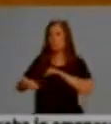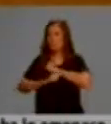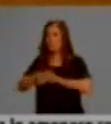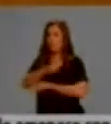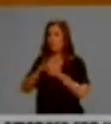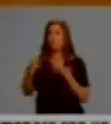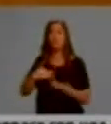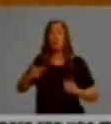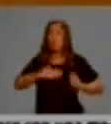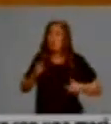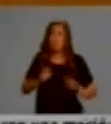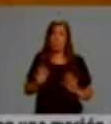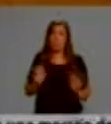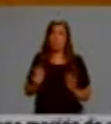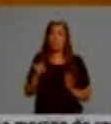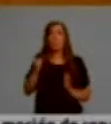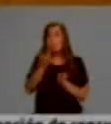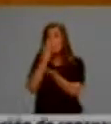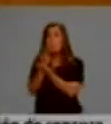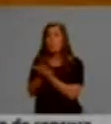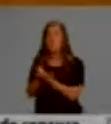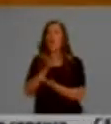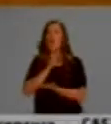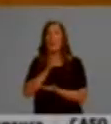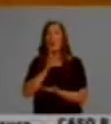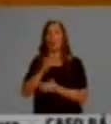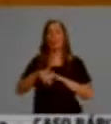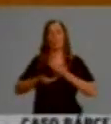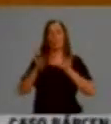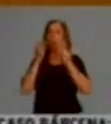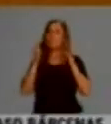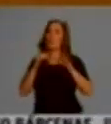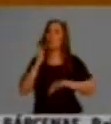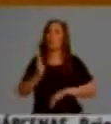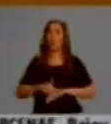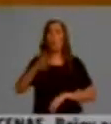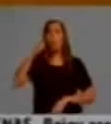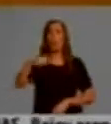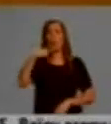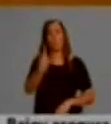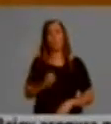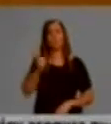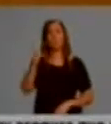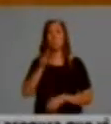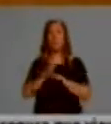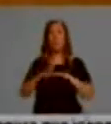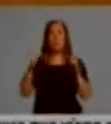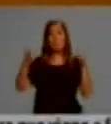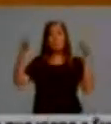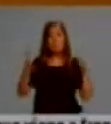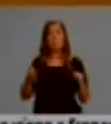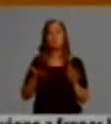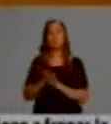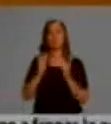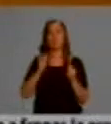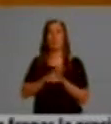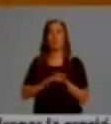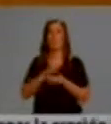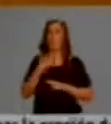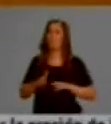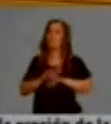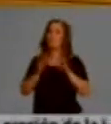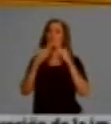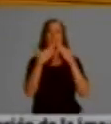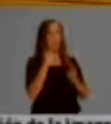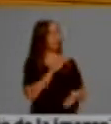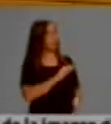estrategia. Simplemente deseamos contribuir a la estrategia de la democracia, de la verdad y de hacer del Parlamento el centro del debate político. Muchas gracias,